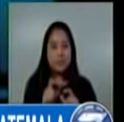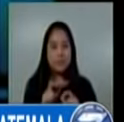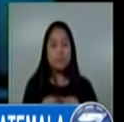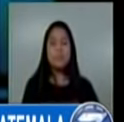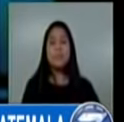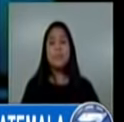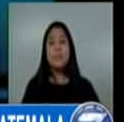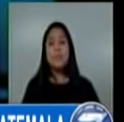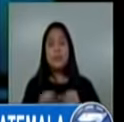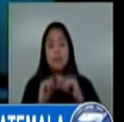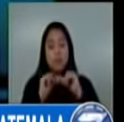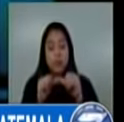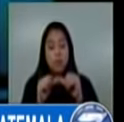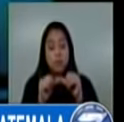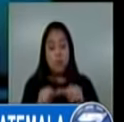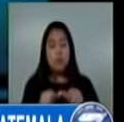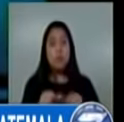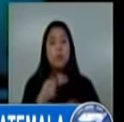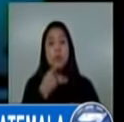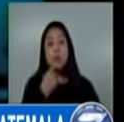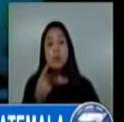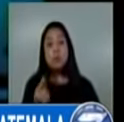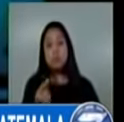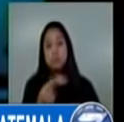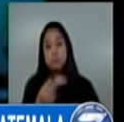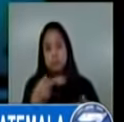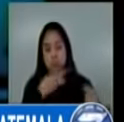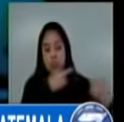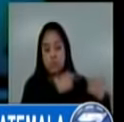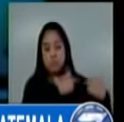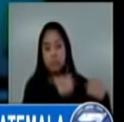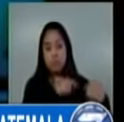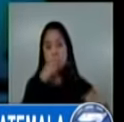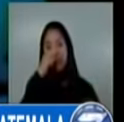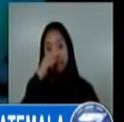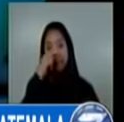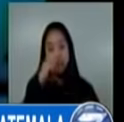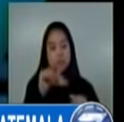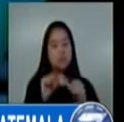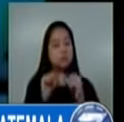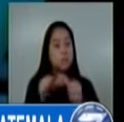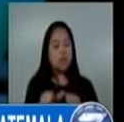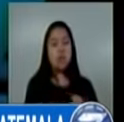Continuarán, por lo que corresponde a México, los